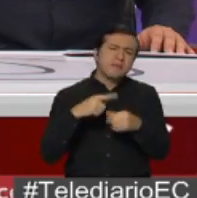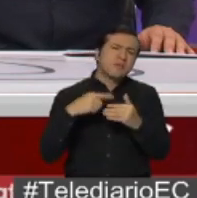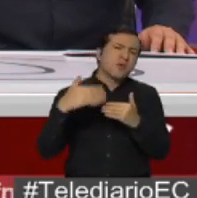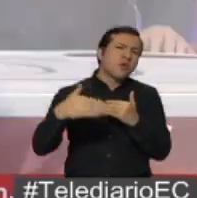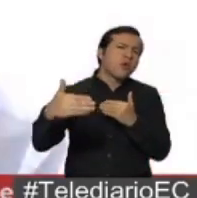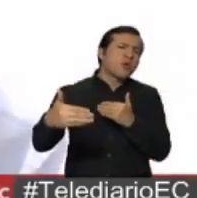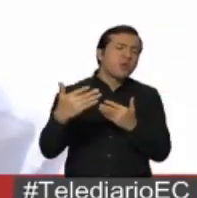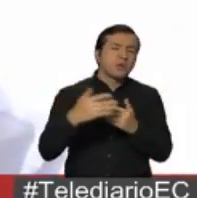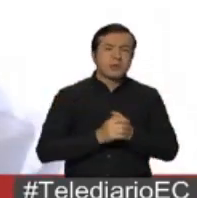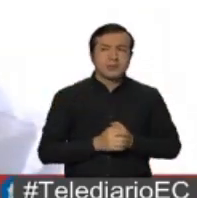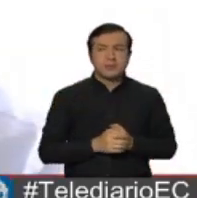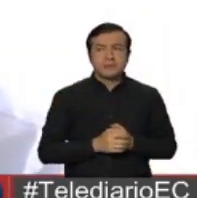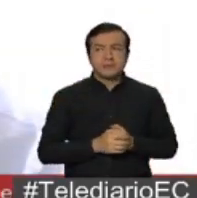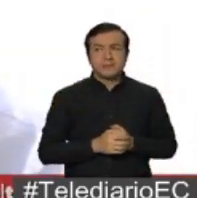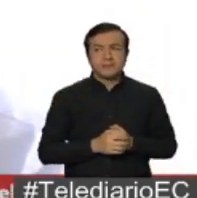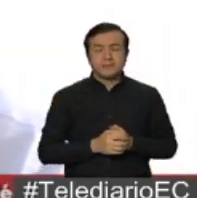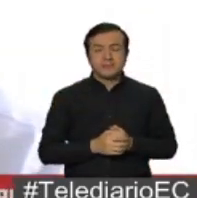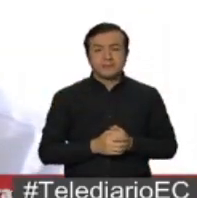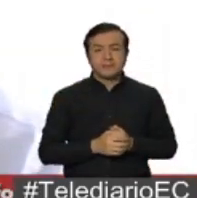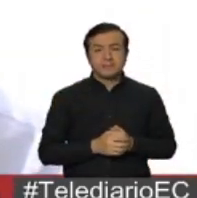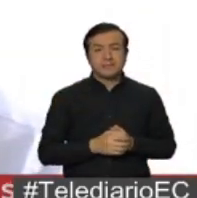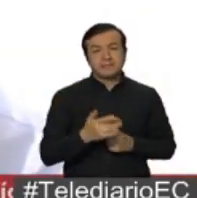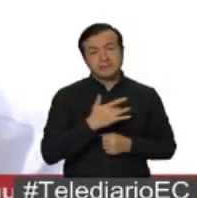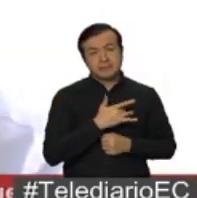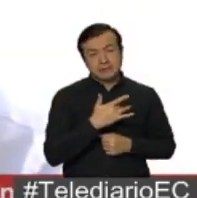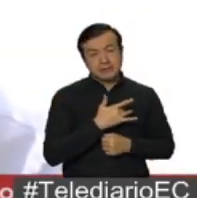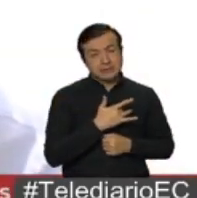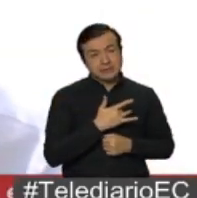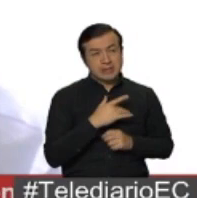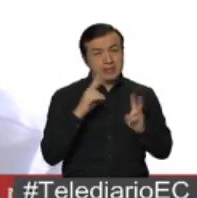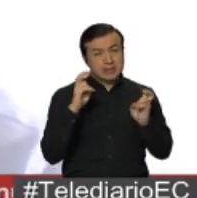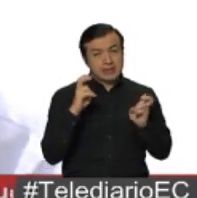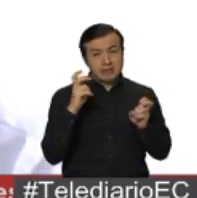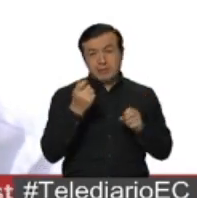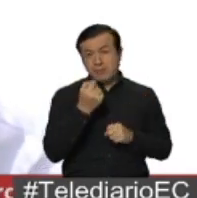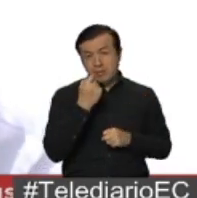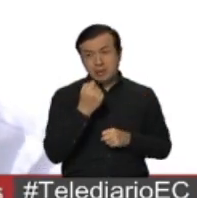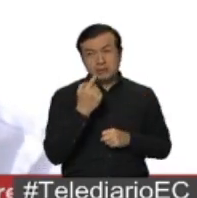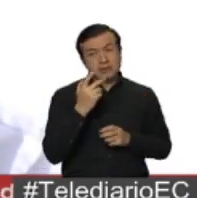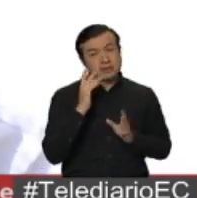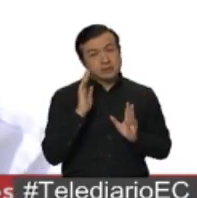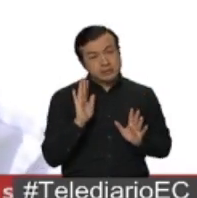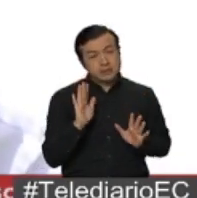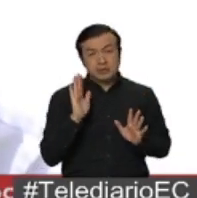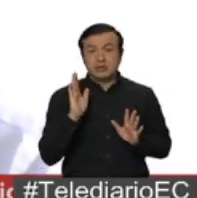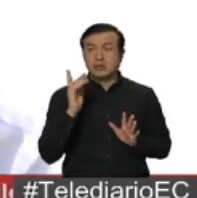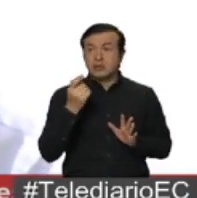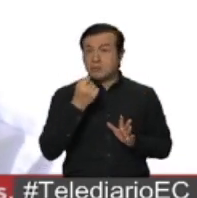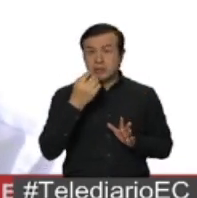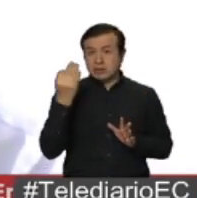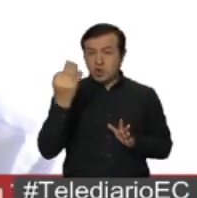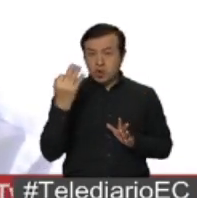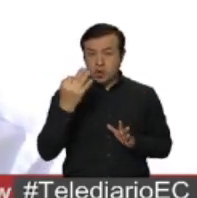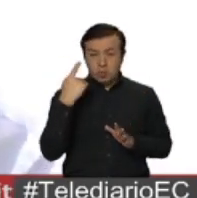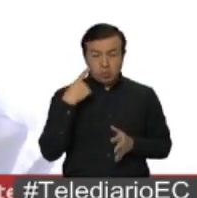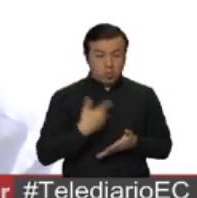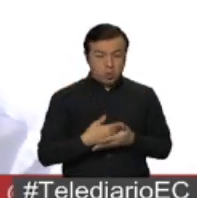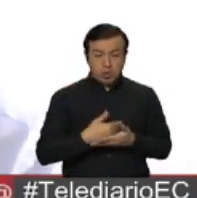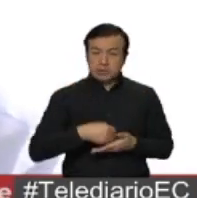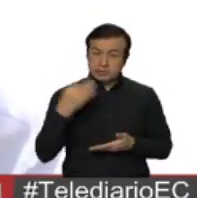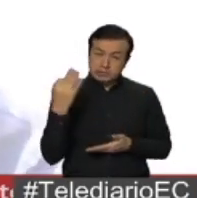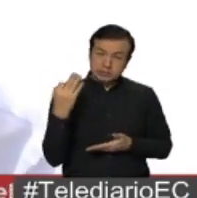mira yo soy y yo soy muy cauto en el tema de fármacos es decir hasta que no hay un fármaco muy comprobado